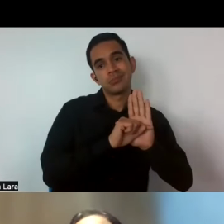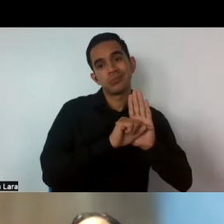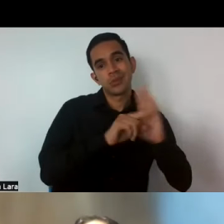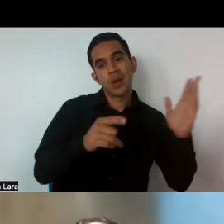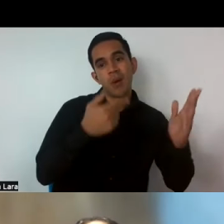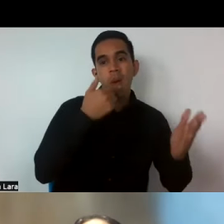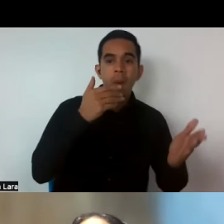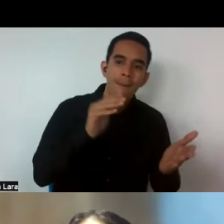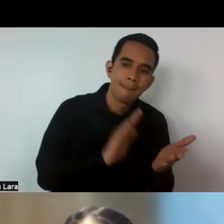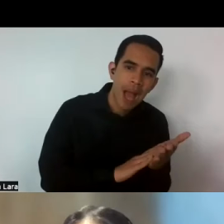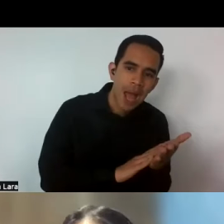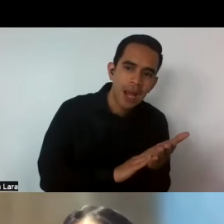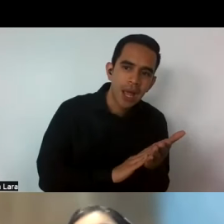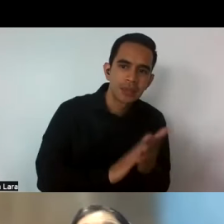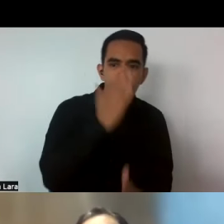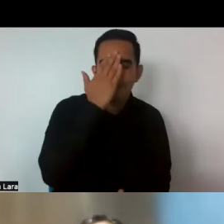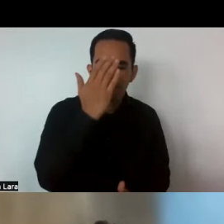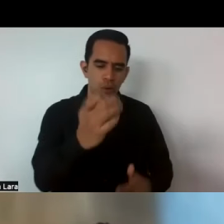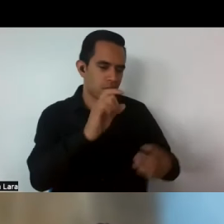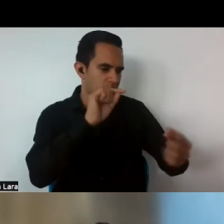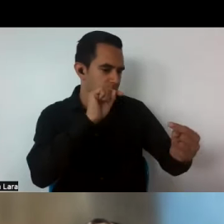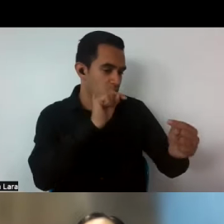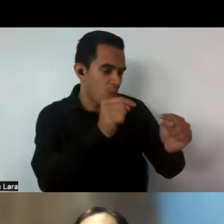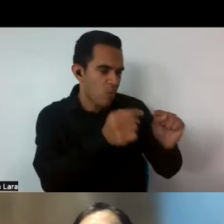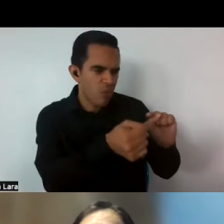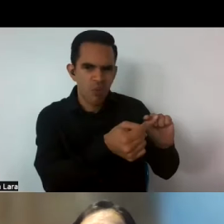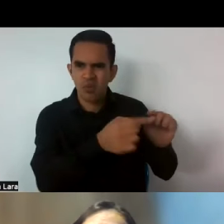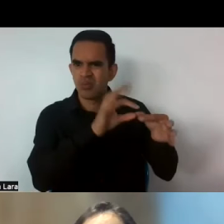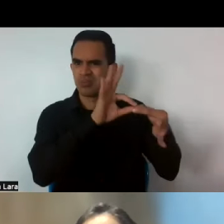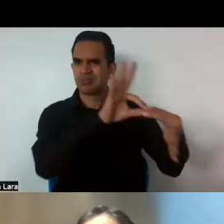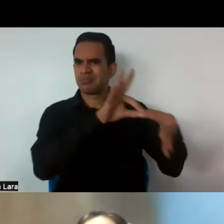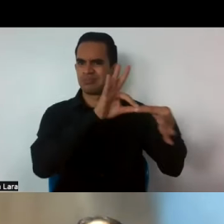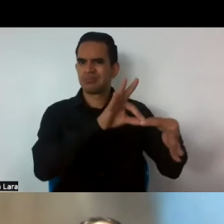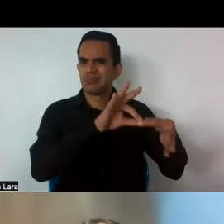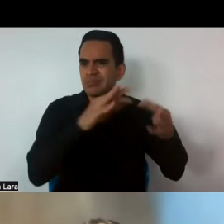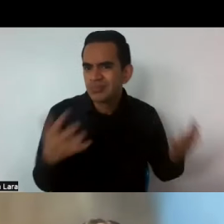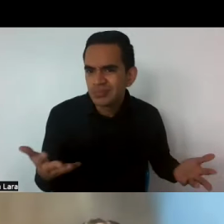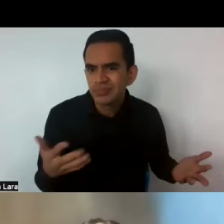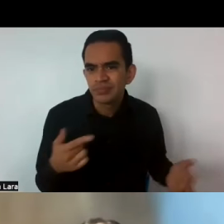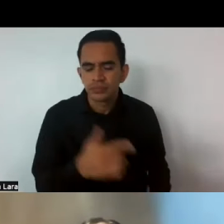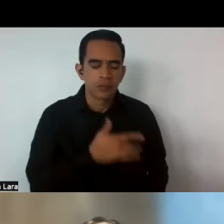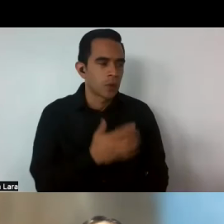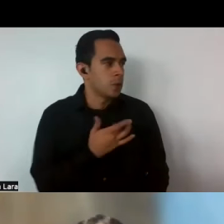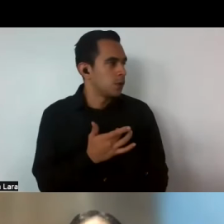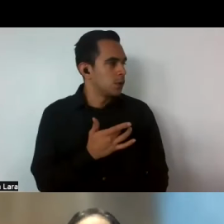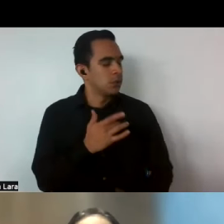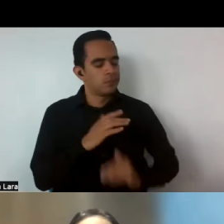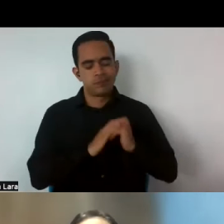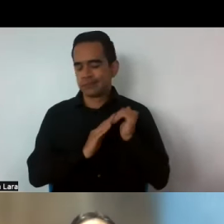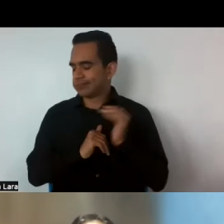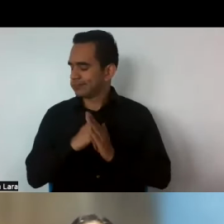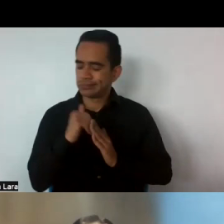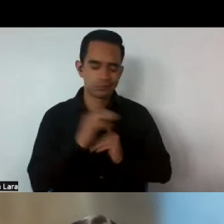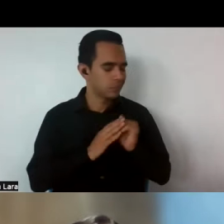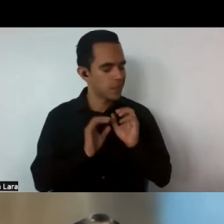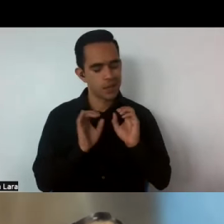asociadas al dolor, porque me generan una sensación incómoda. ¿Esas emociones cuáles